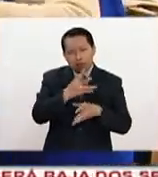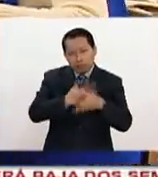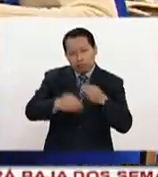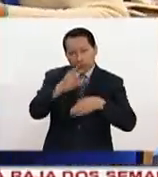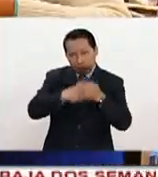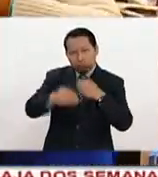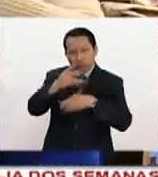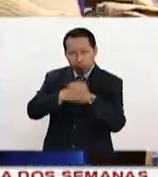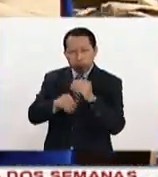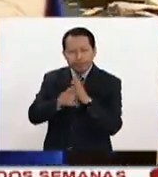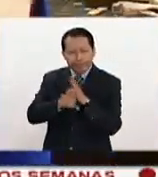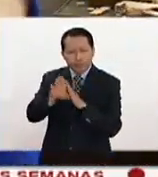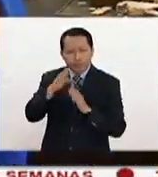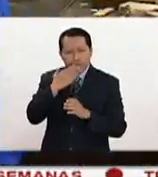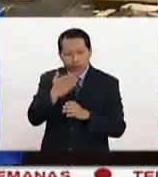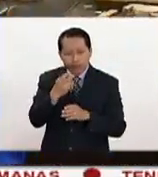consumo